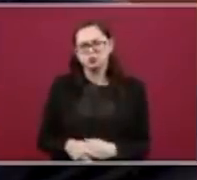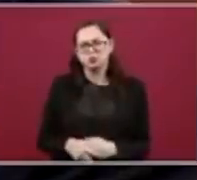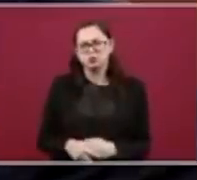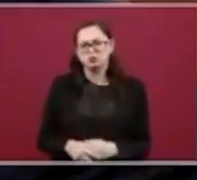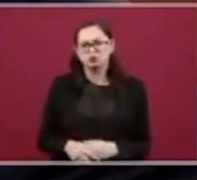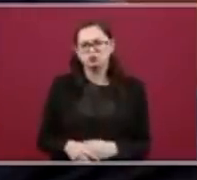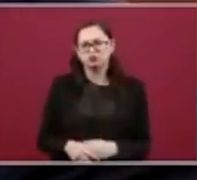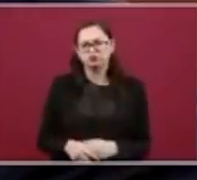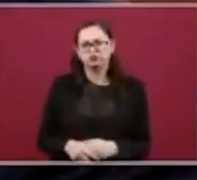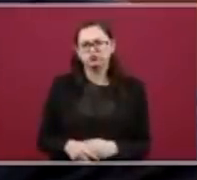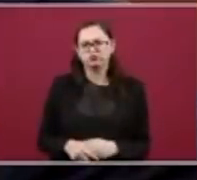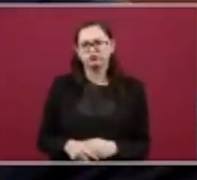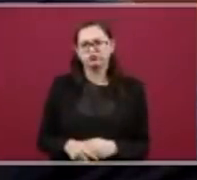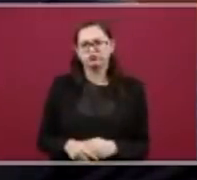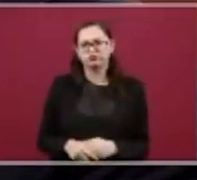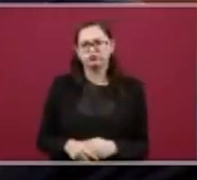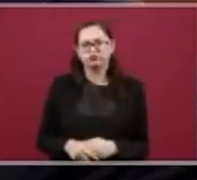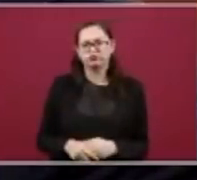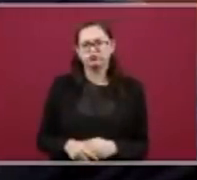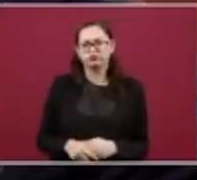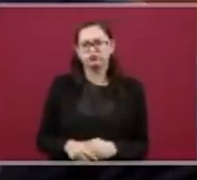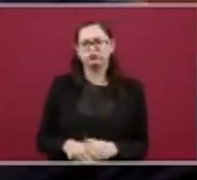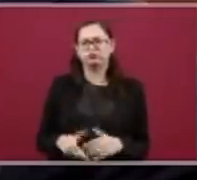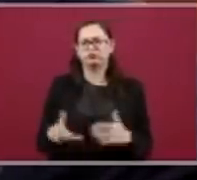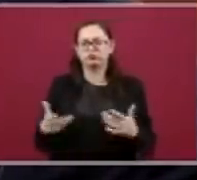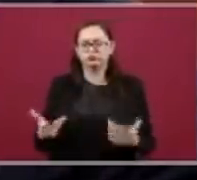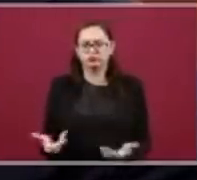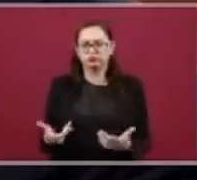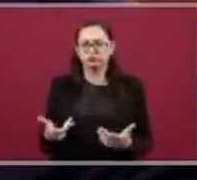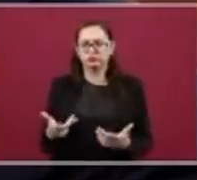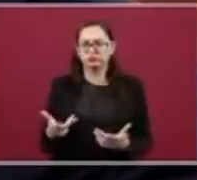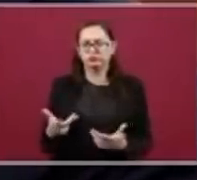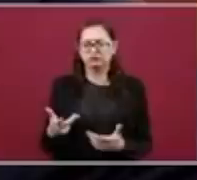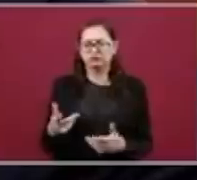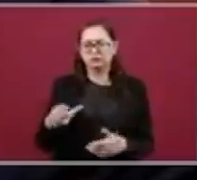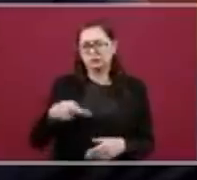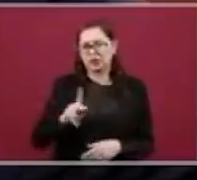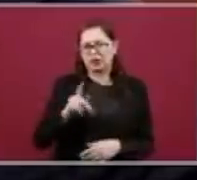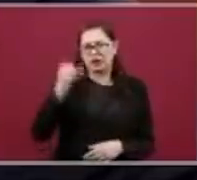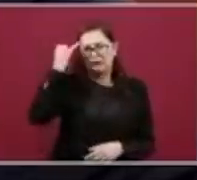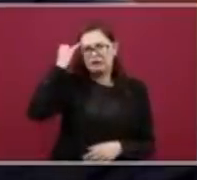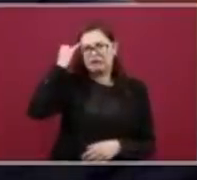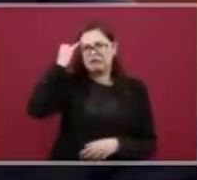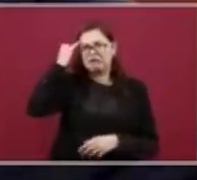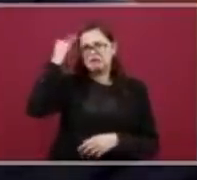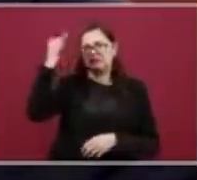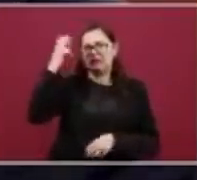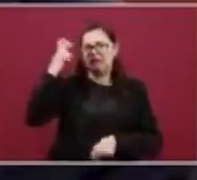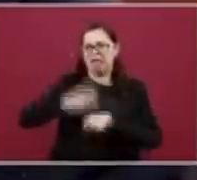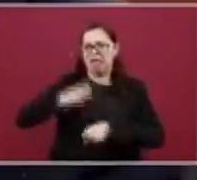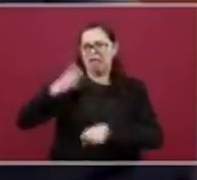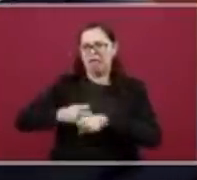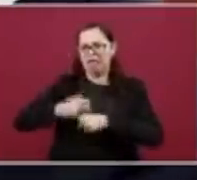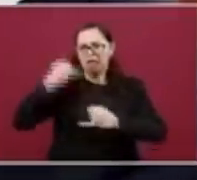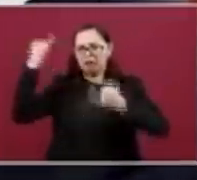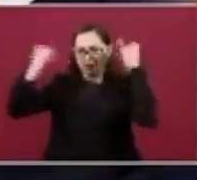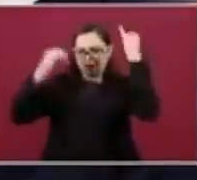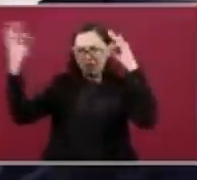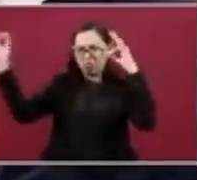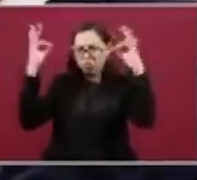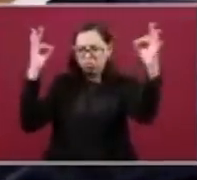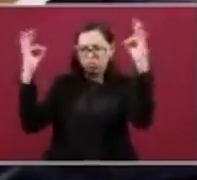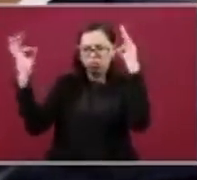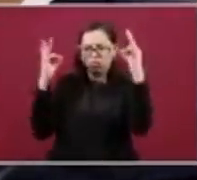Yo creo que una postura irracional con carga ideológica